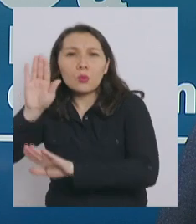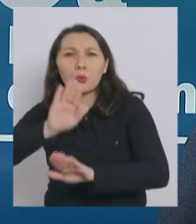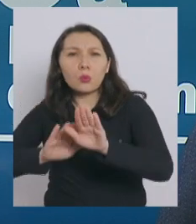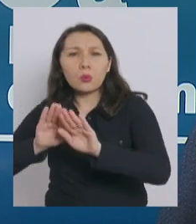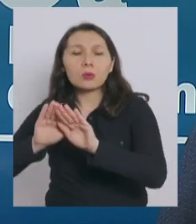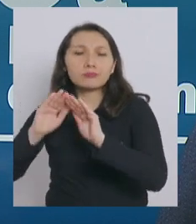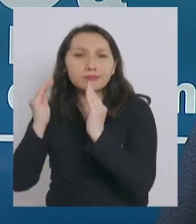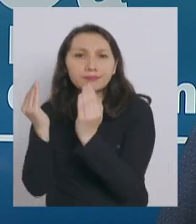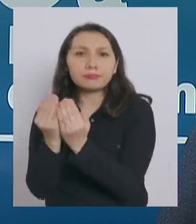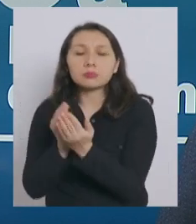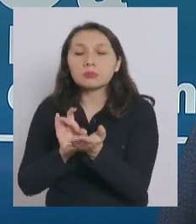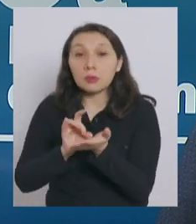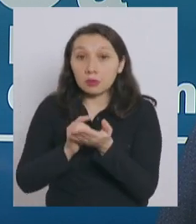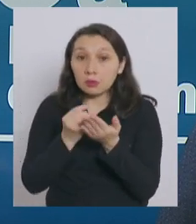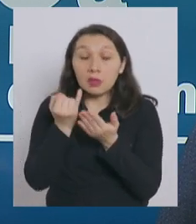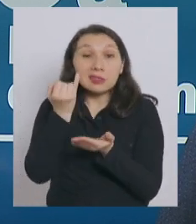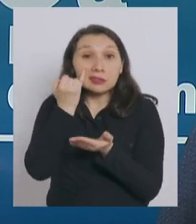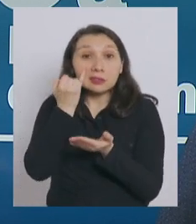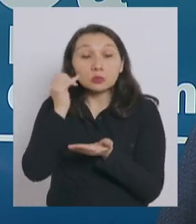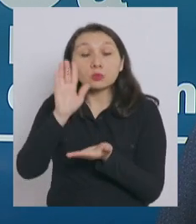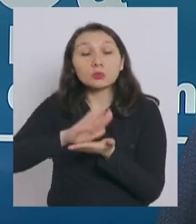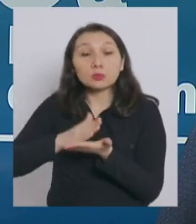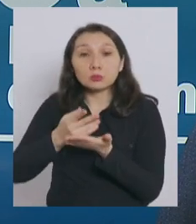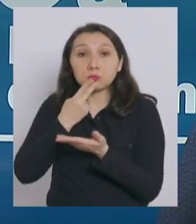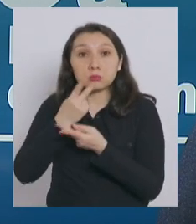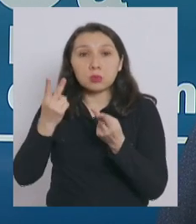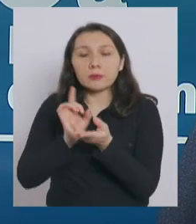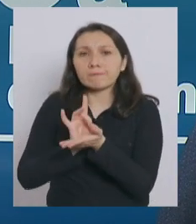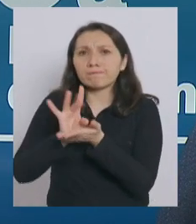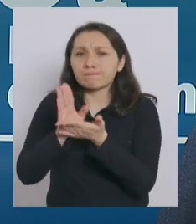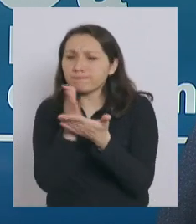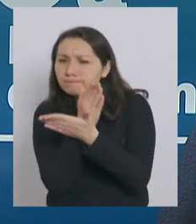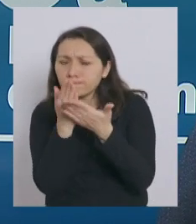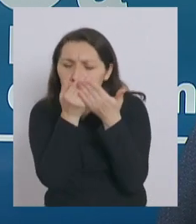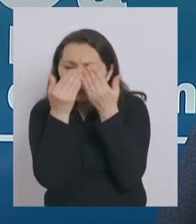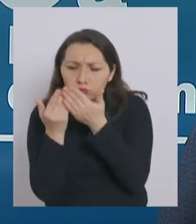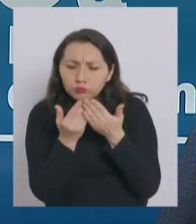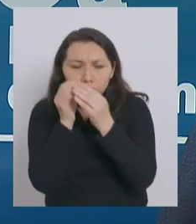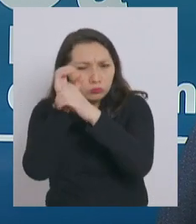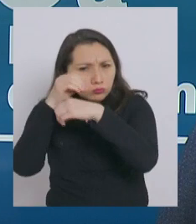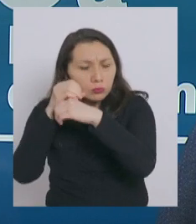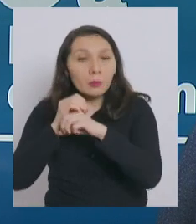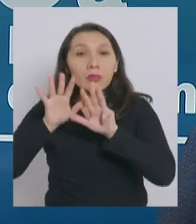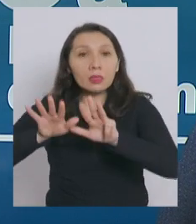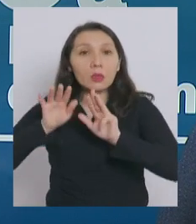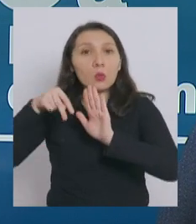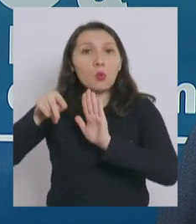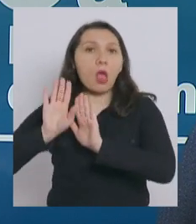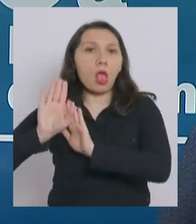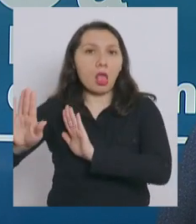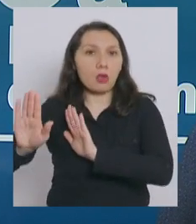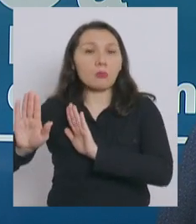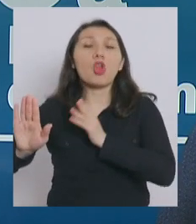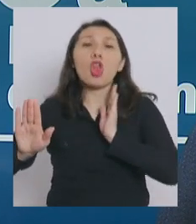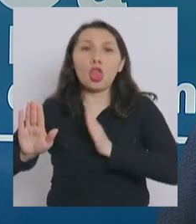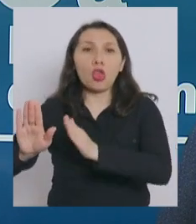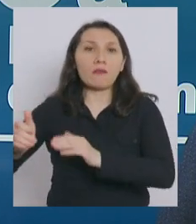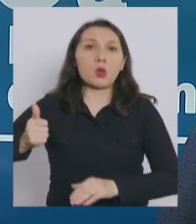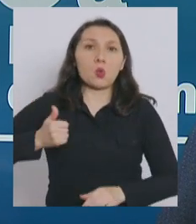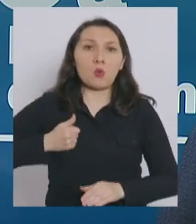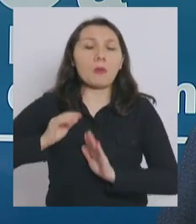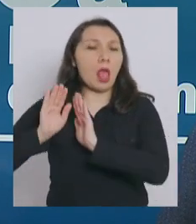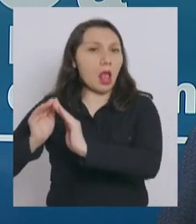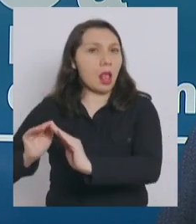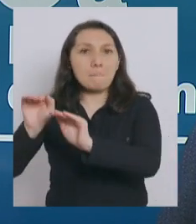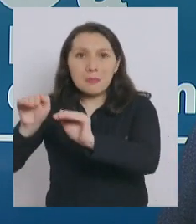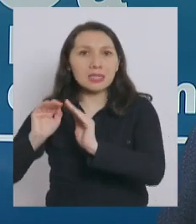se envió a secuenciar al instituto de salud pública la muestra está allí desde el 19 de junio y aún se encuentra cumpliendo su